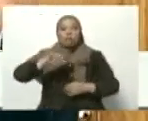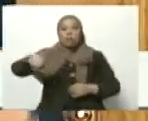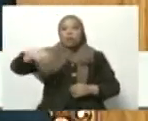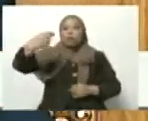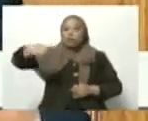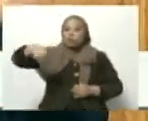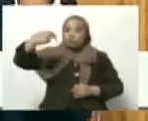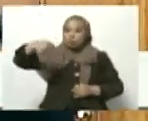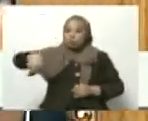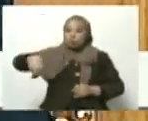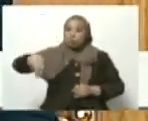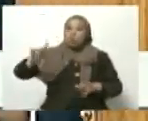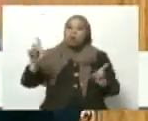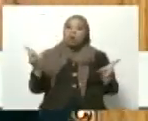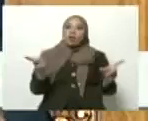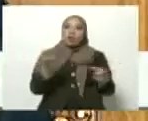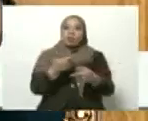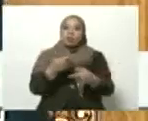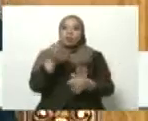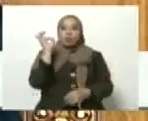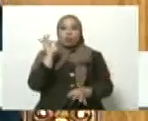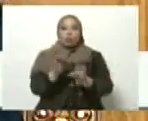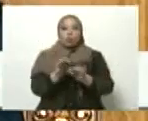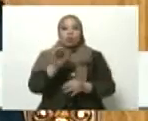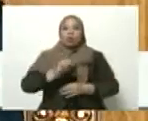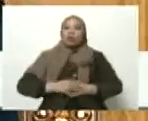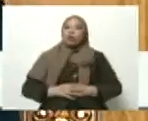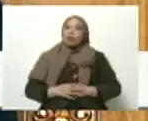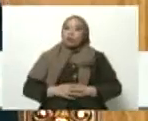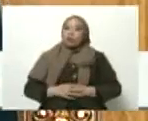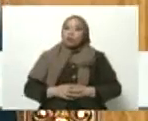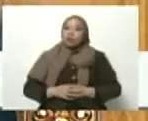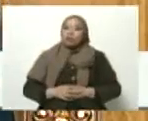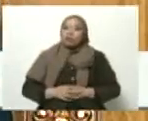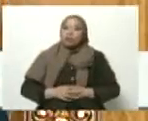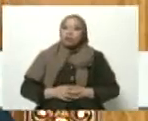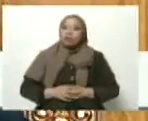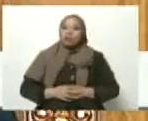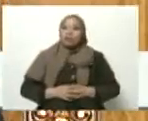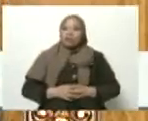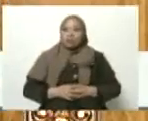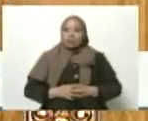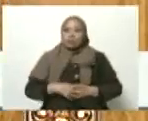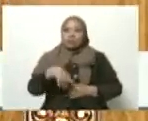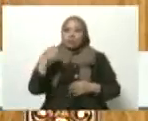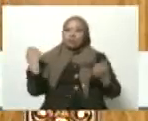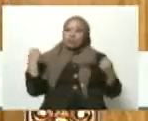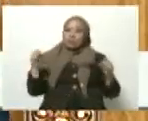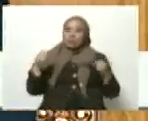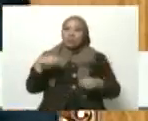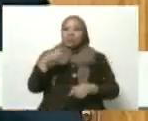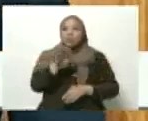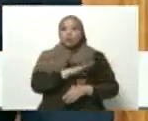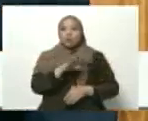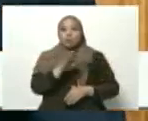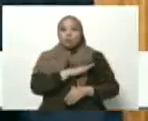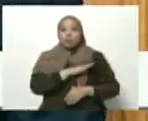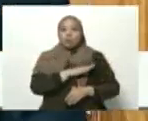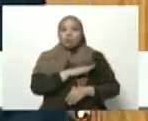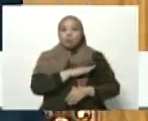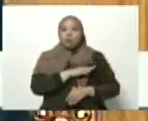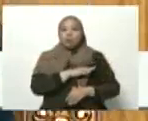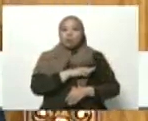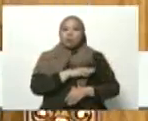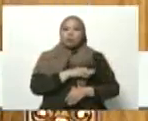vías, en agosto, en septiembre, en octubre, hubo mes donde lo inventaran. Incluso el propio, hay un